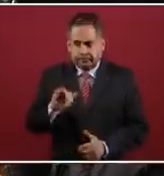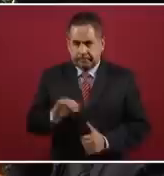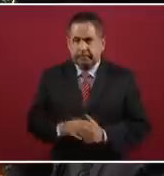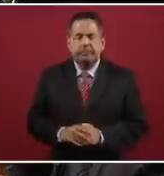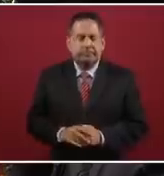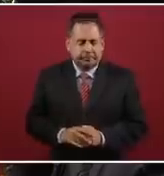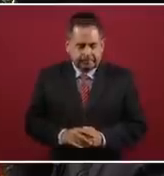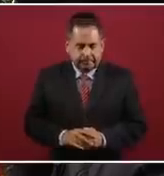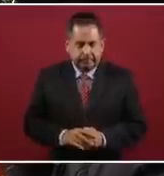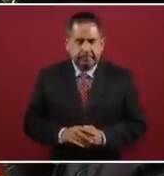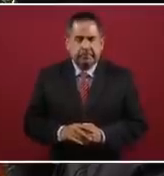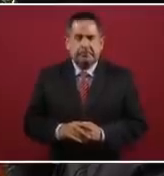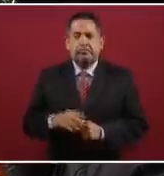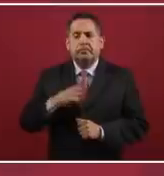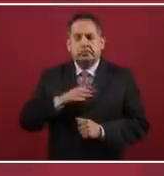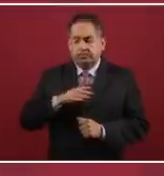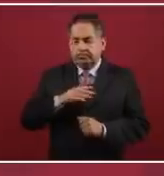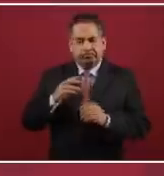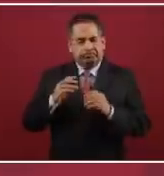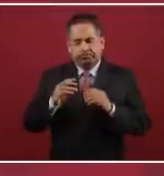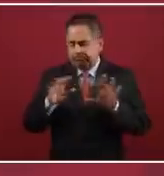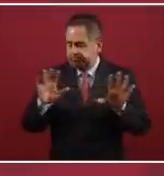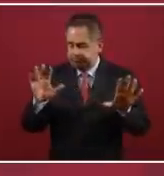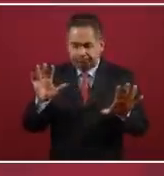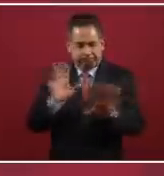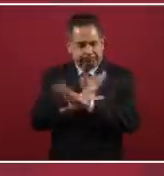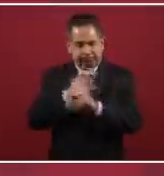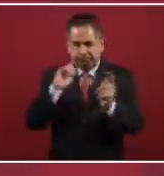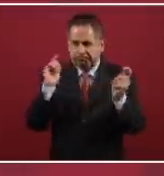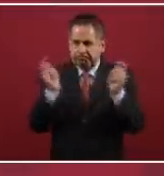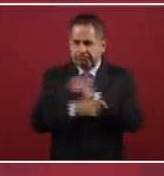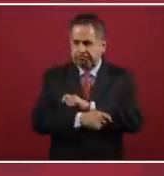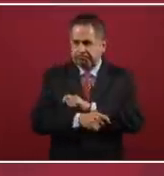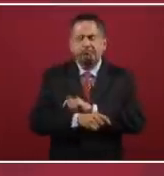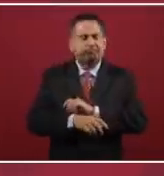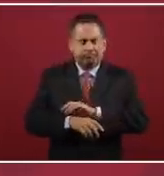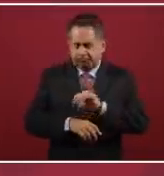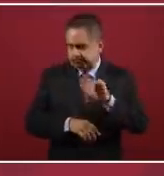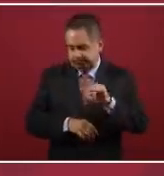hubo una renovación en